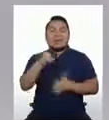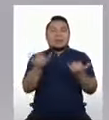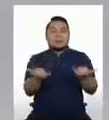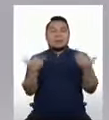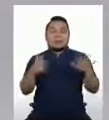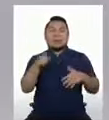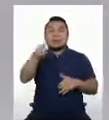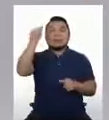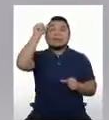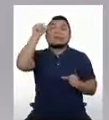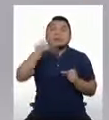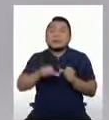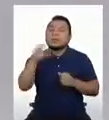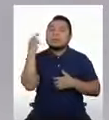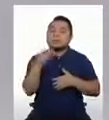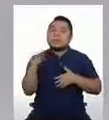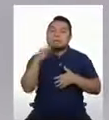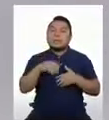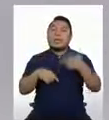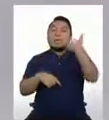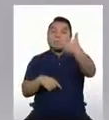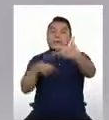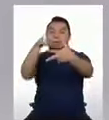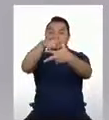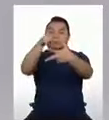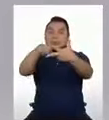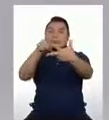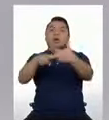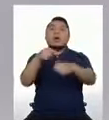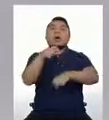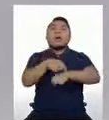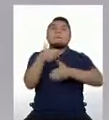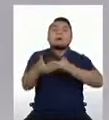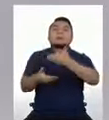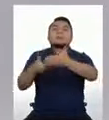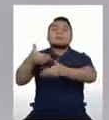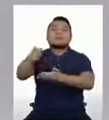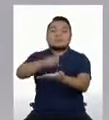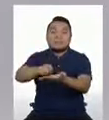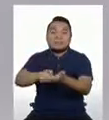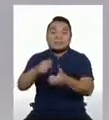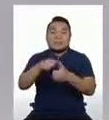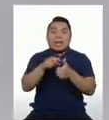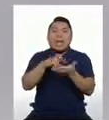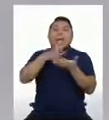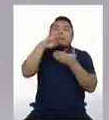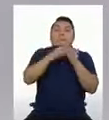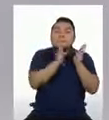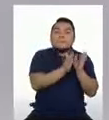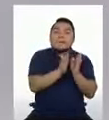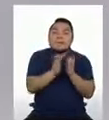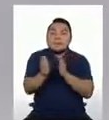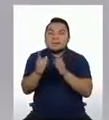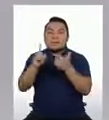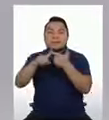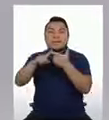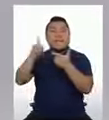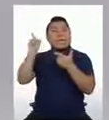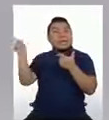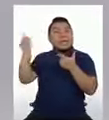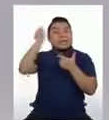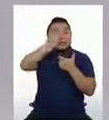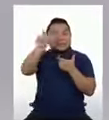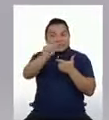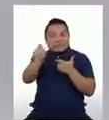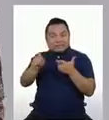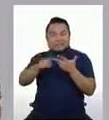bien. Recordemos siempre los 3 momentos del proceso de escribir. Planificar, escribir